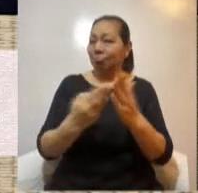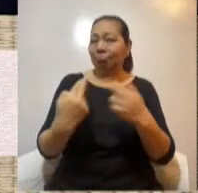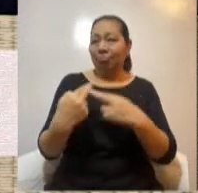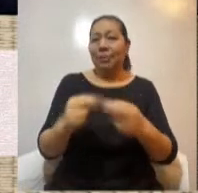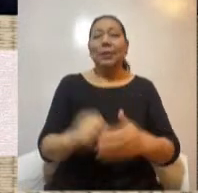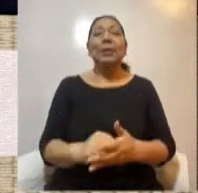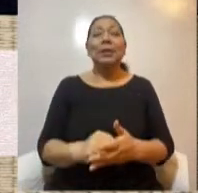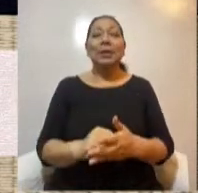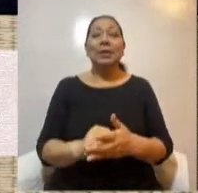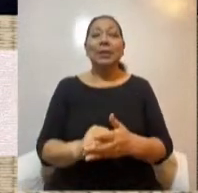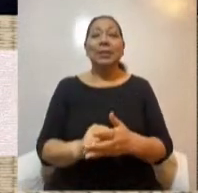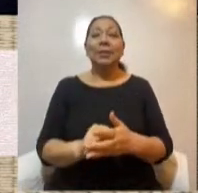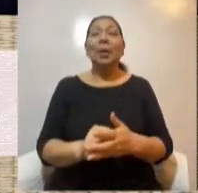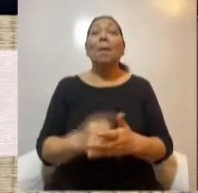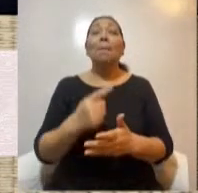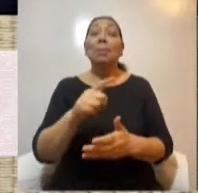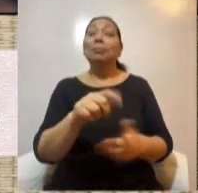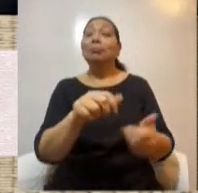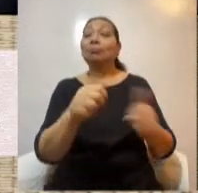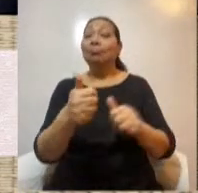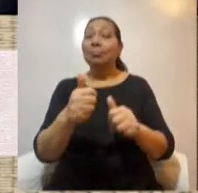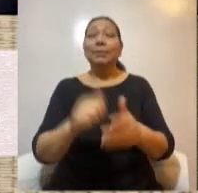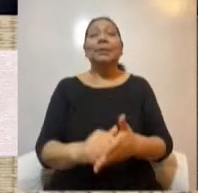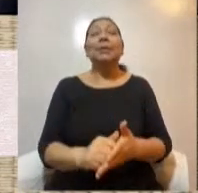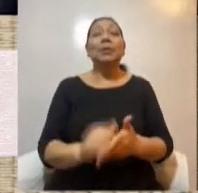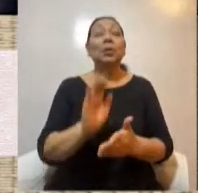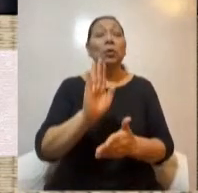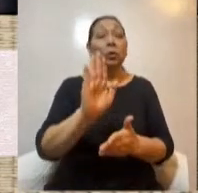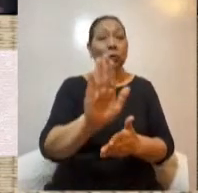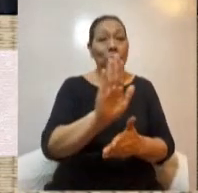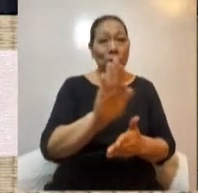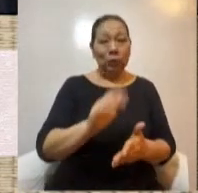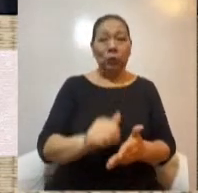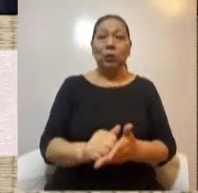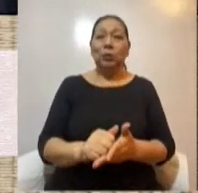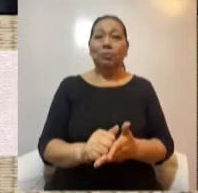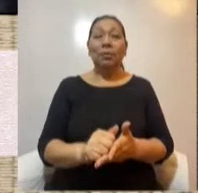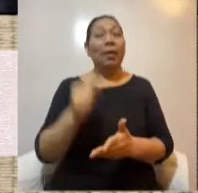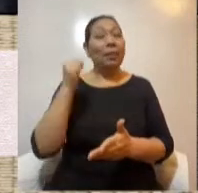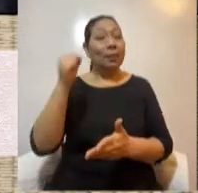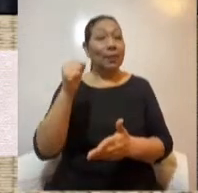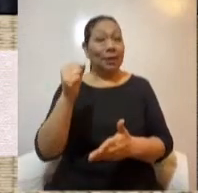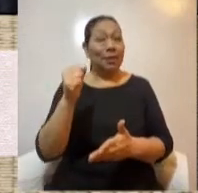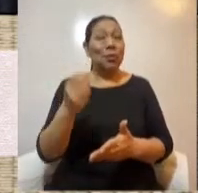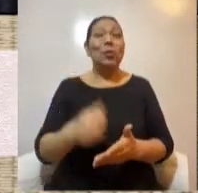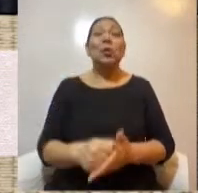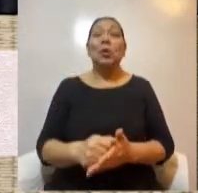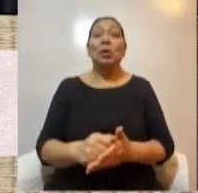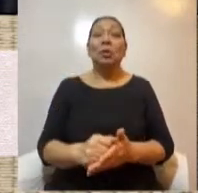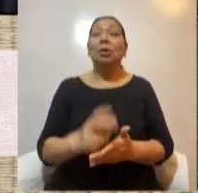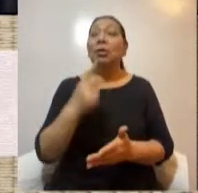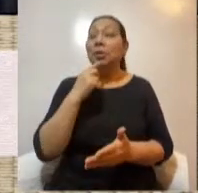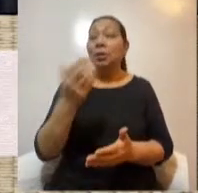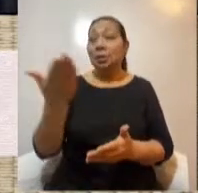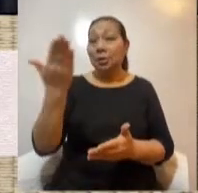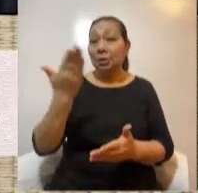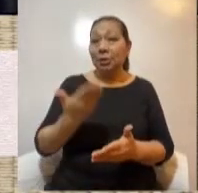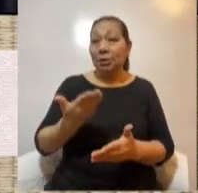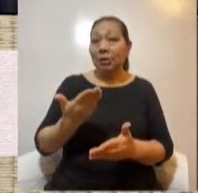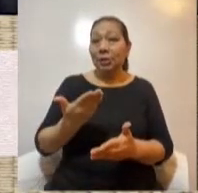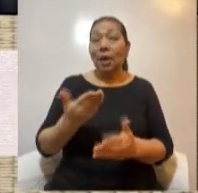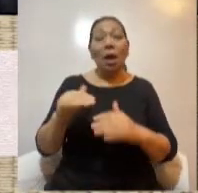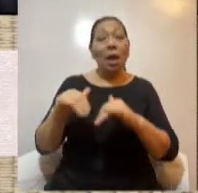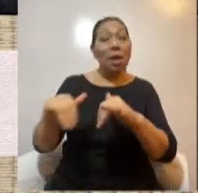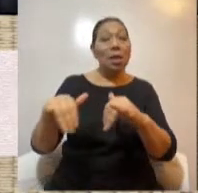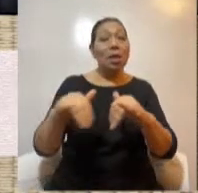regla de obligatorio cumplimiento. Por otro lado, en su condición de derecho fundamental, nos